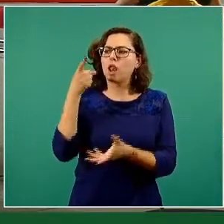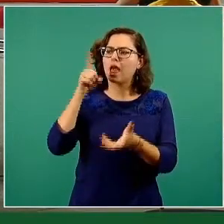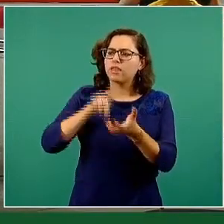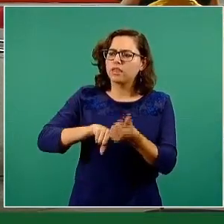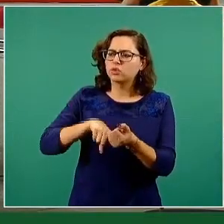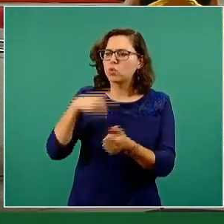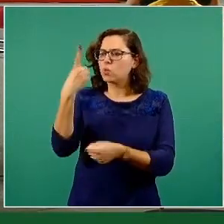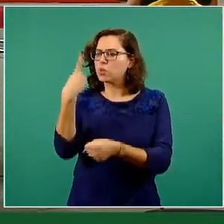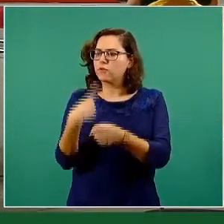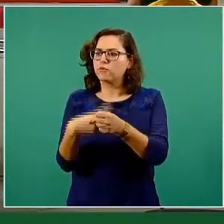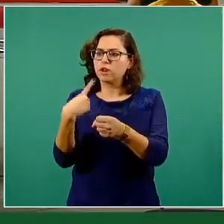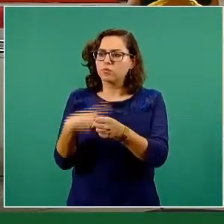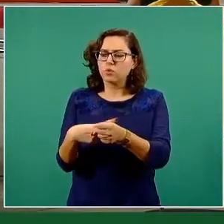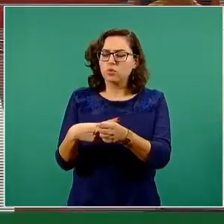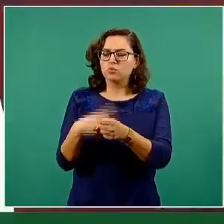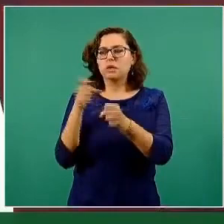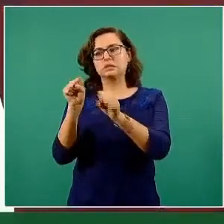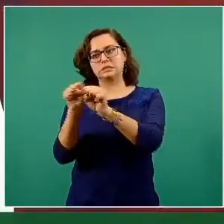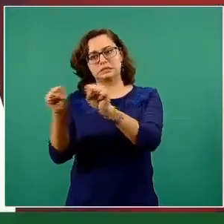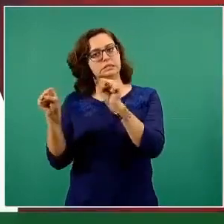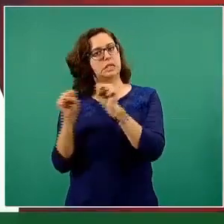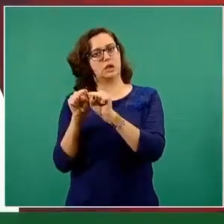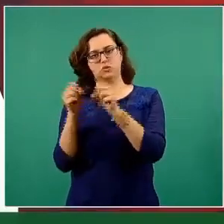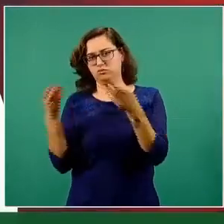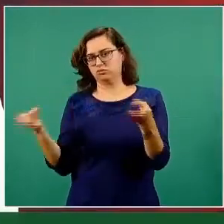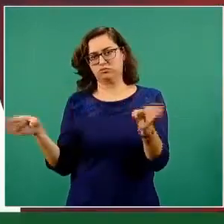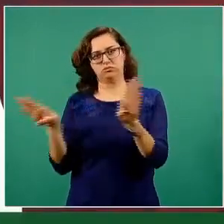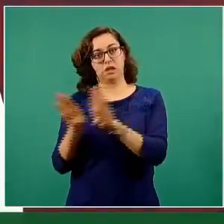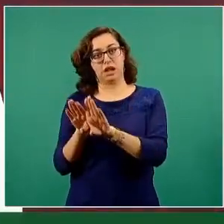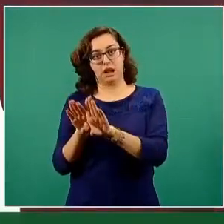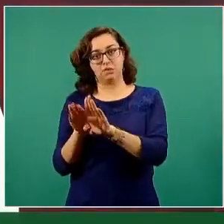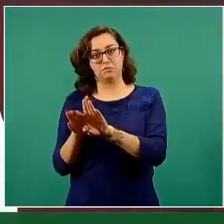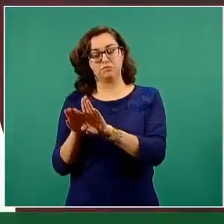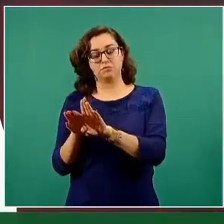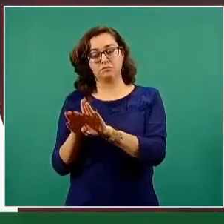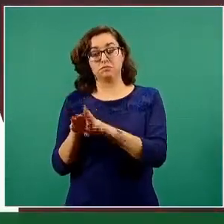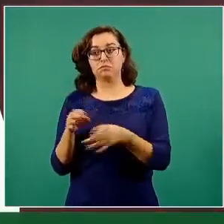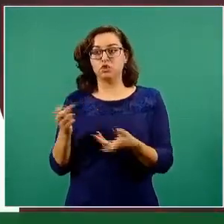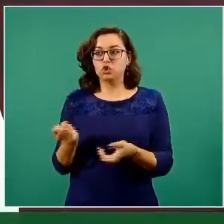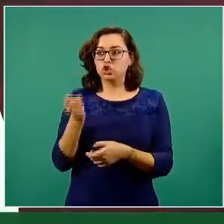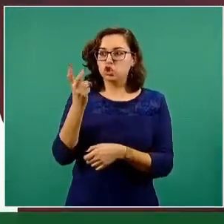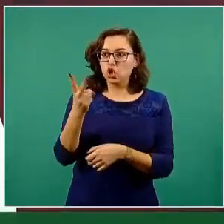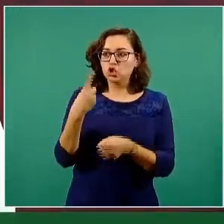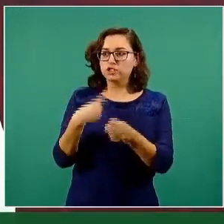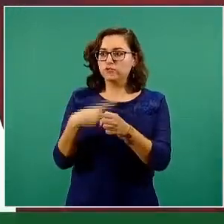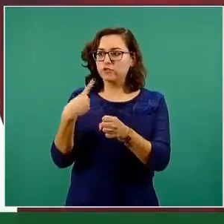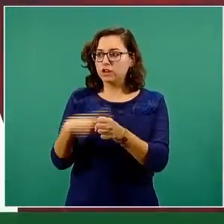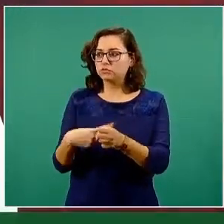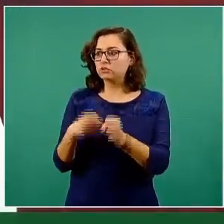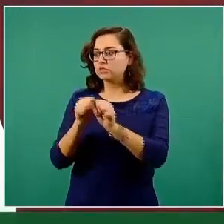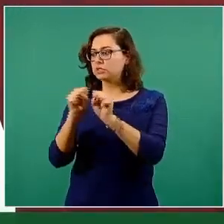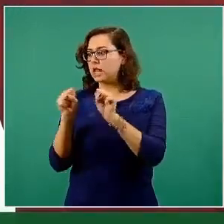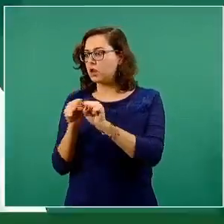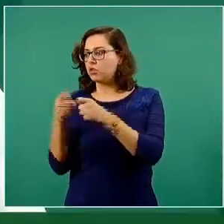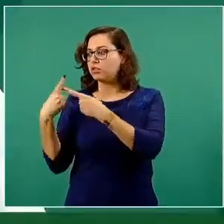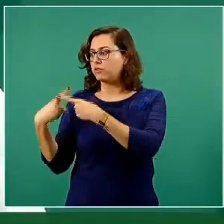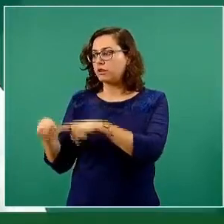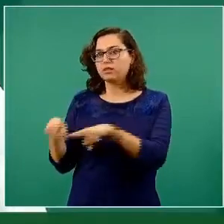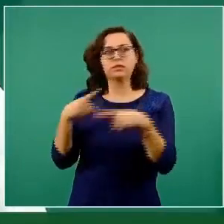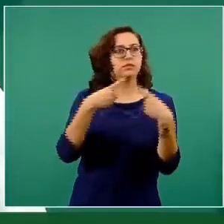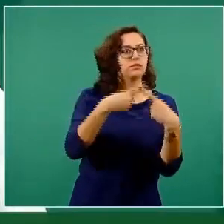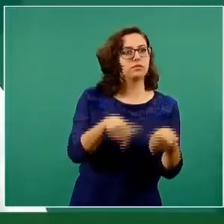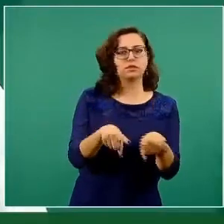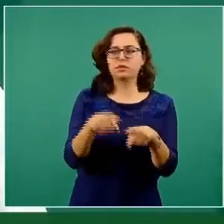más de un caso en 2 salones diferentes, se cerraba toda la escuela. Esa medida, que en su momento tuvo utilidad,